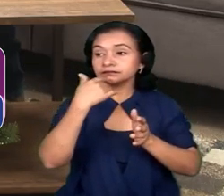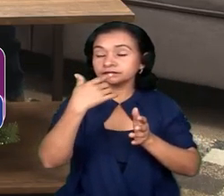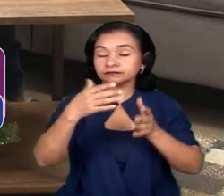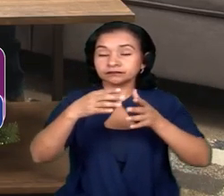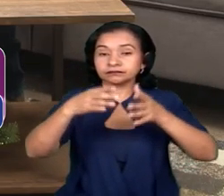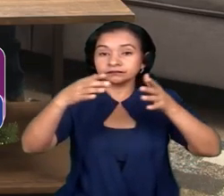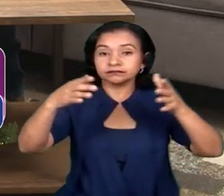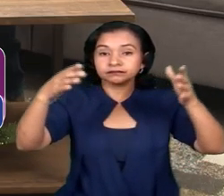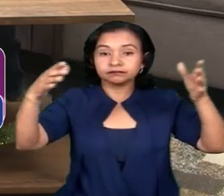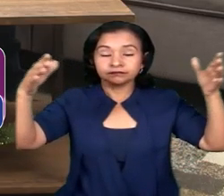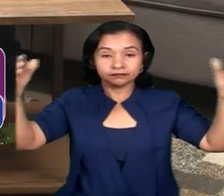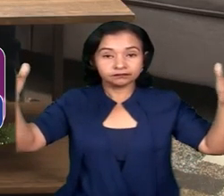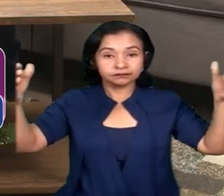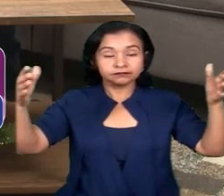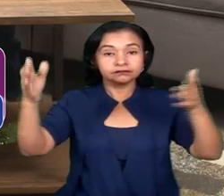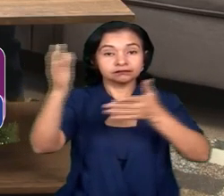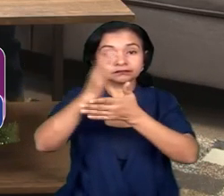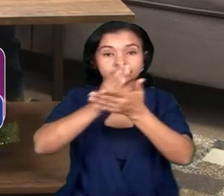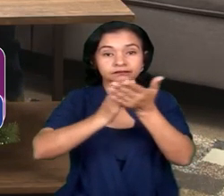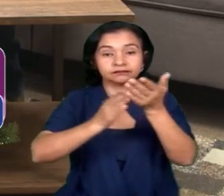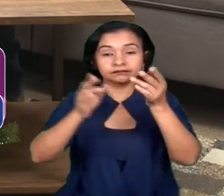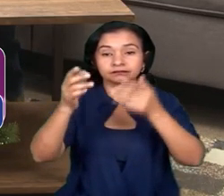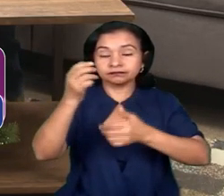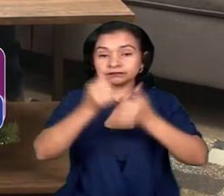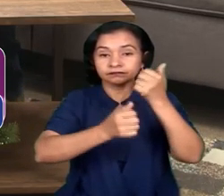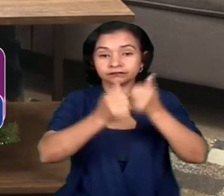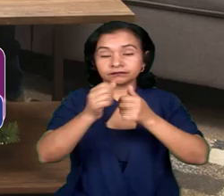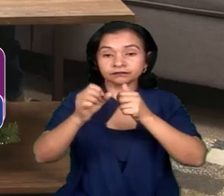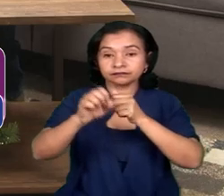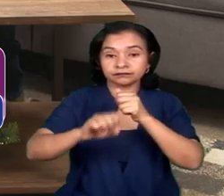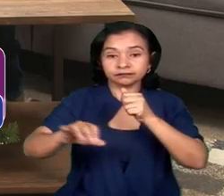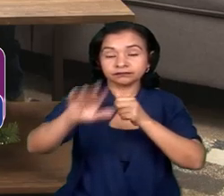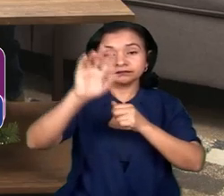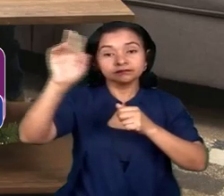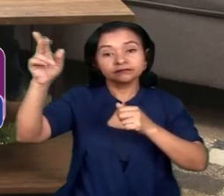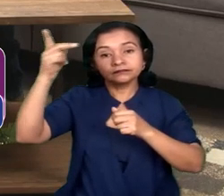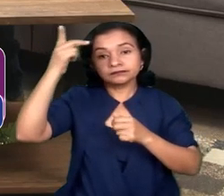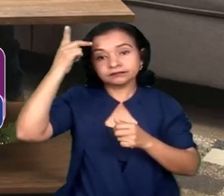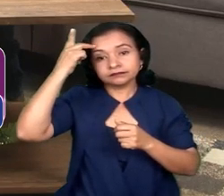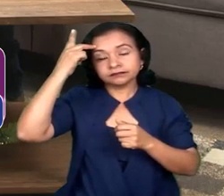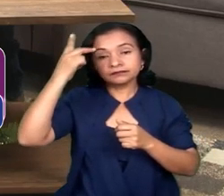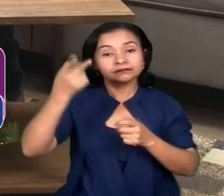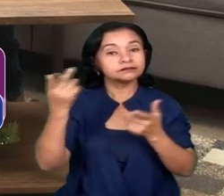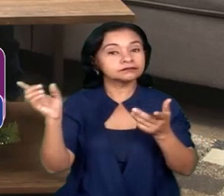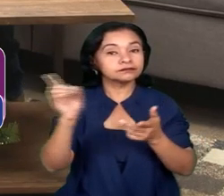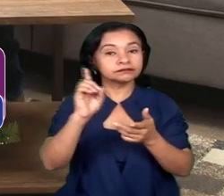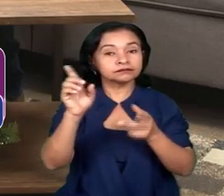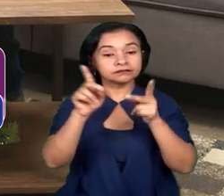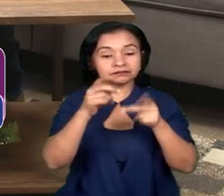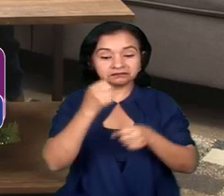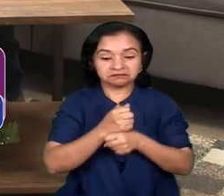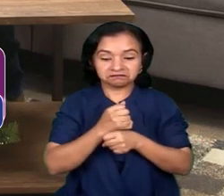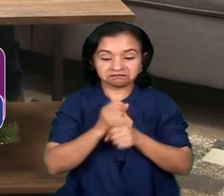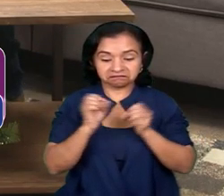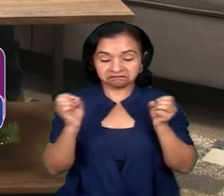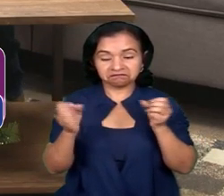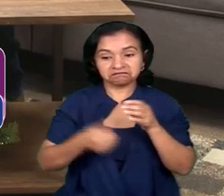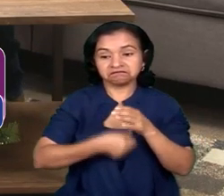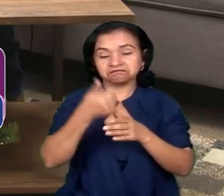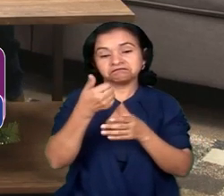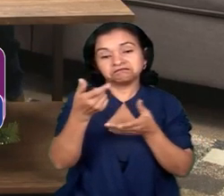crece y que crece. Porque hay veces estos problemas sociopolíticos que pasan donde van a parar todos esos trabajadores que son